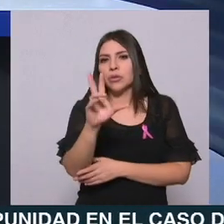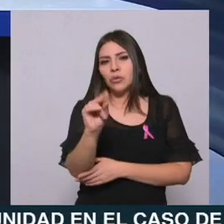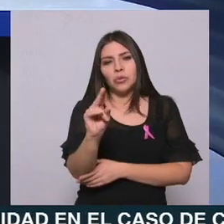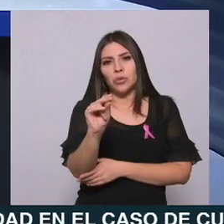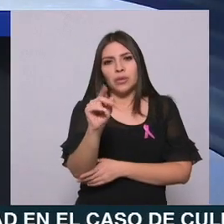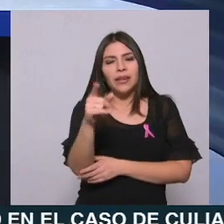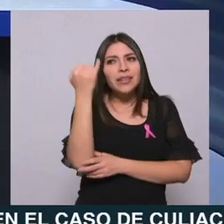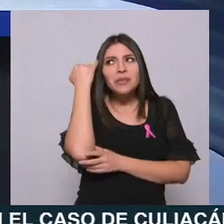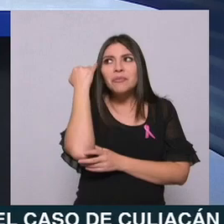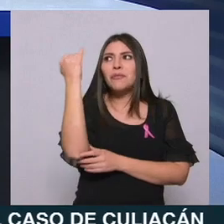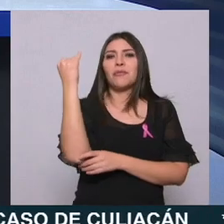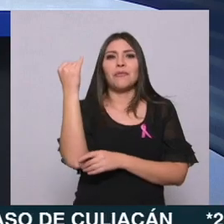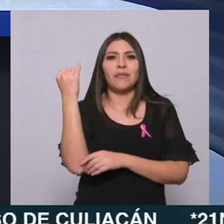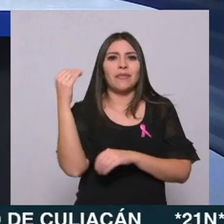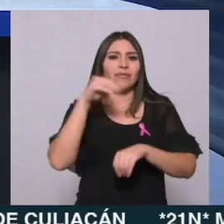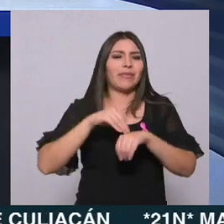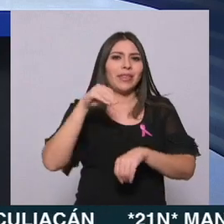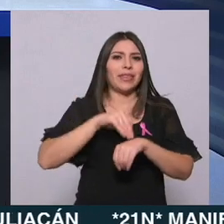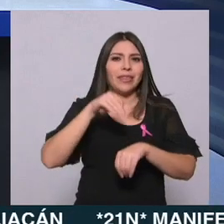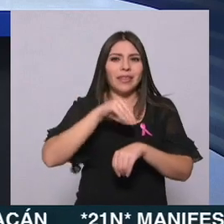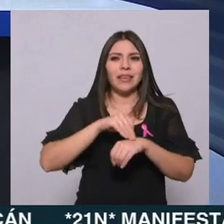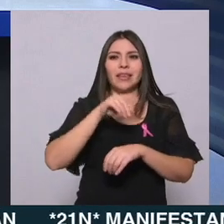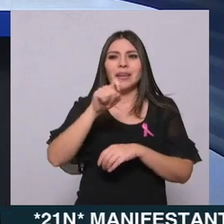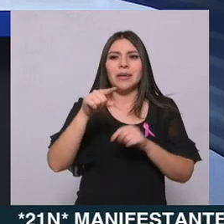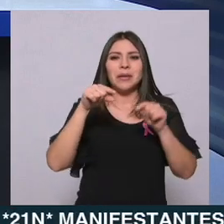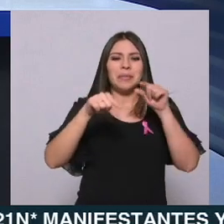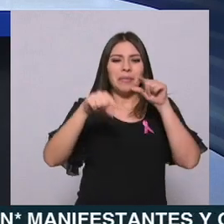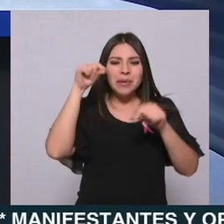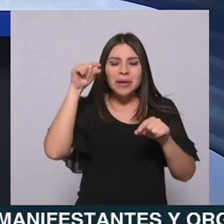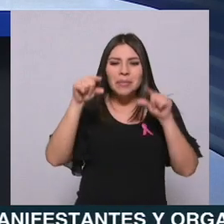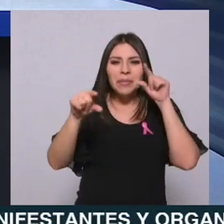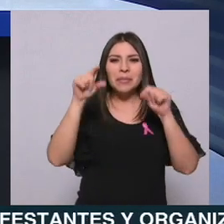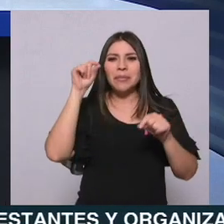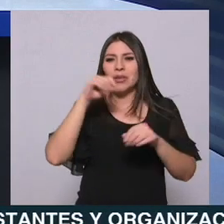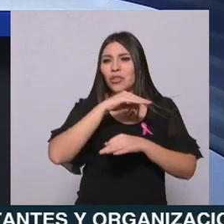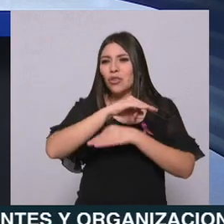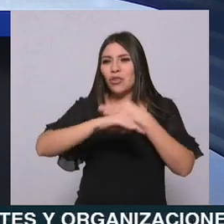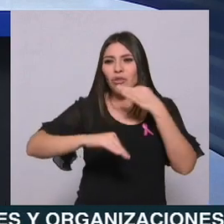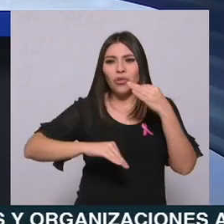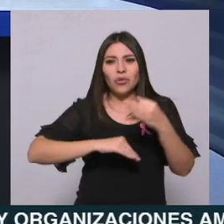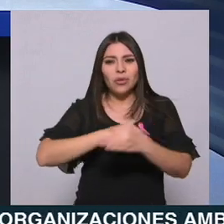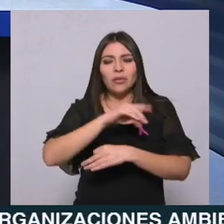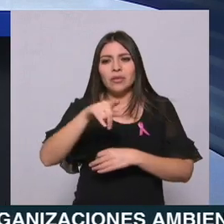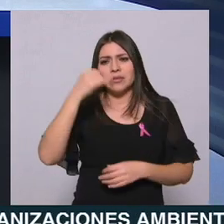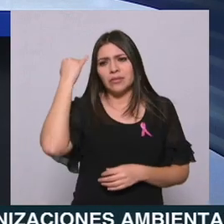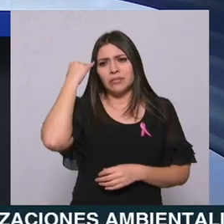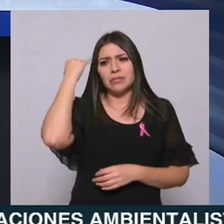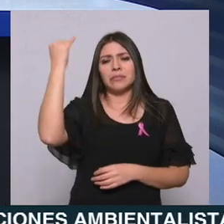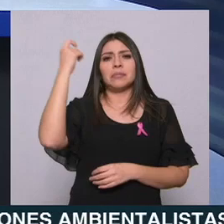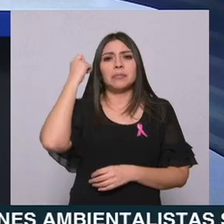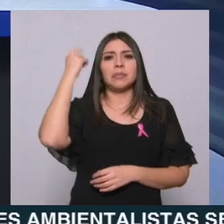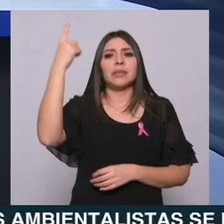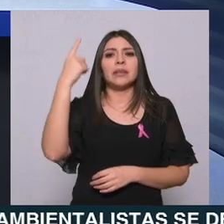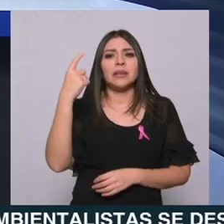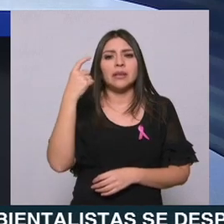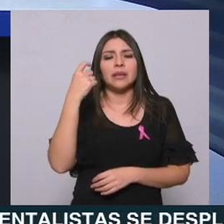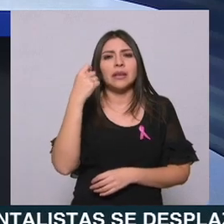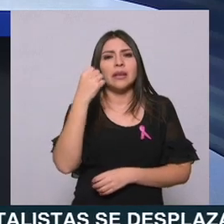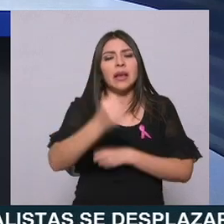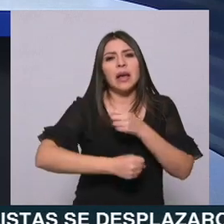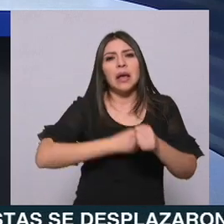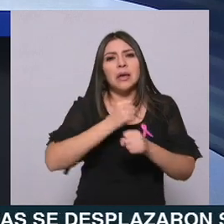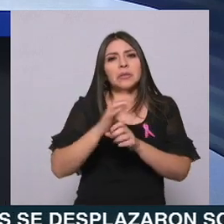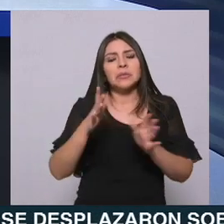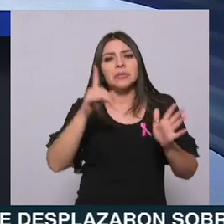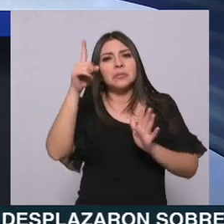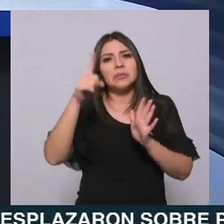Inventado. O sea, todo que la dama de hierro, la de los picos, todo eso es una invención del siglo XIX. ¿Y por qué existe todavía?